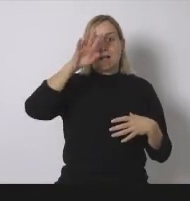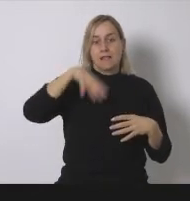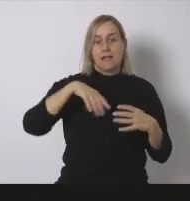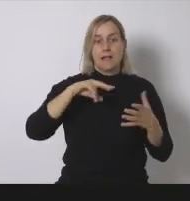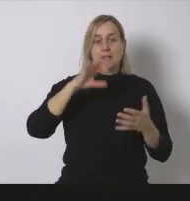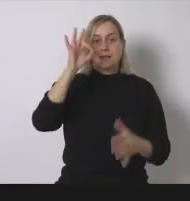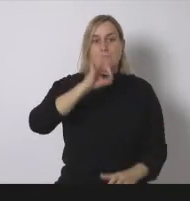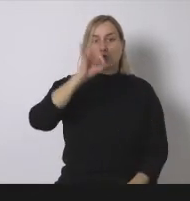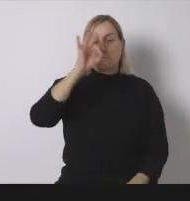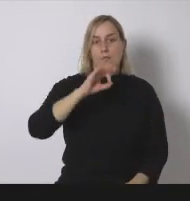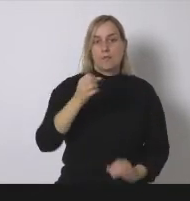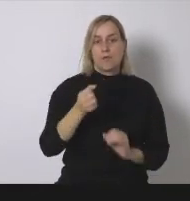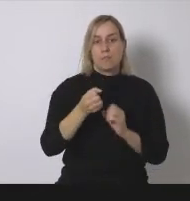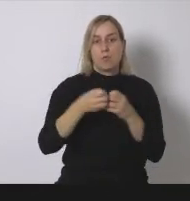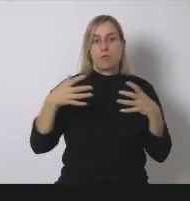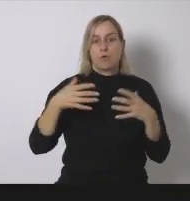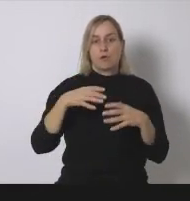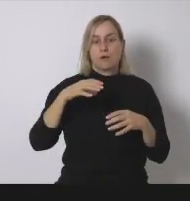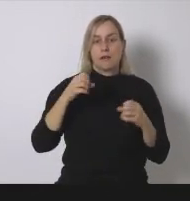por la energía nuclear y el gas natural